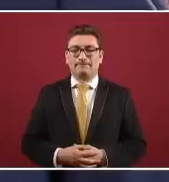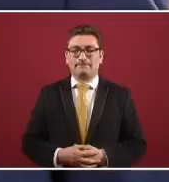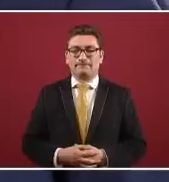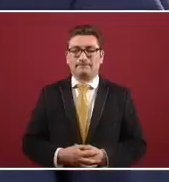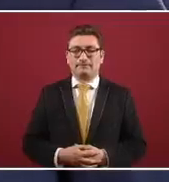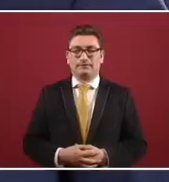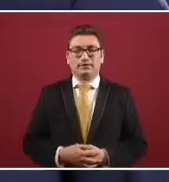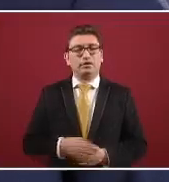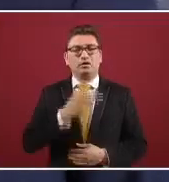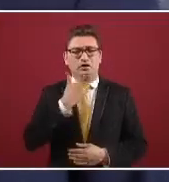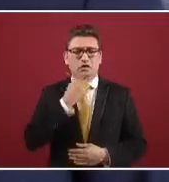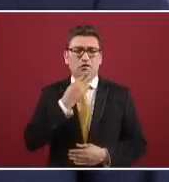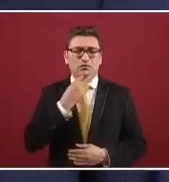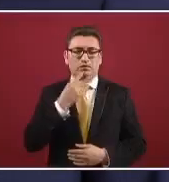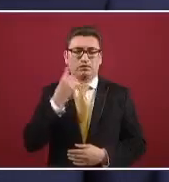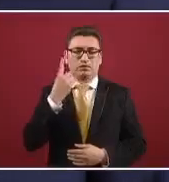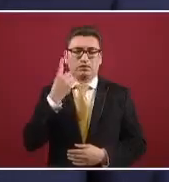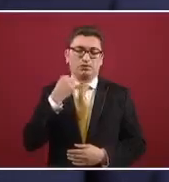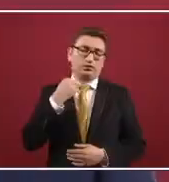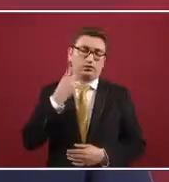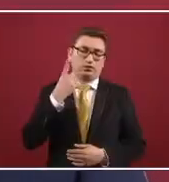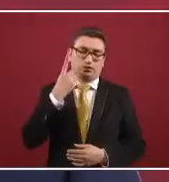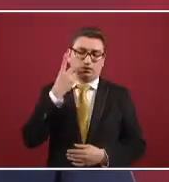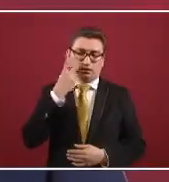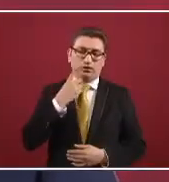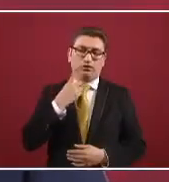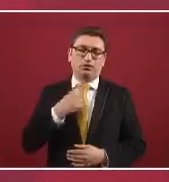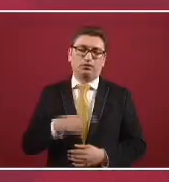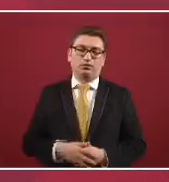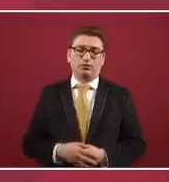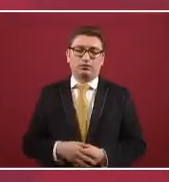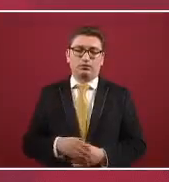Y estaba dormido, pero hacía así.